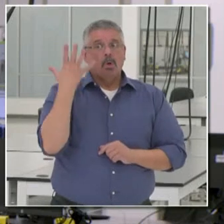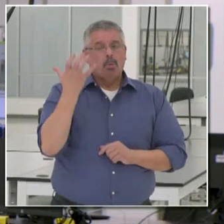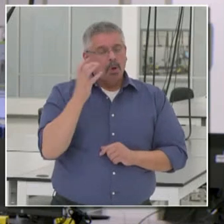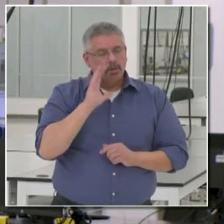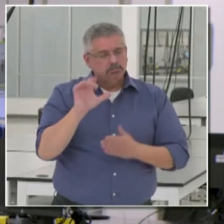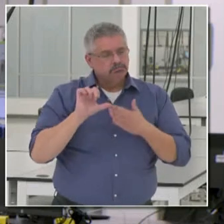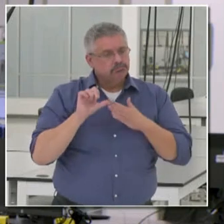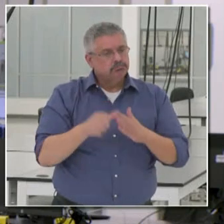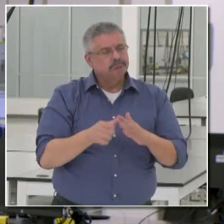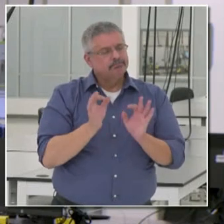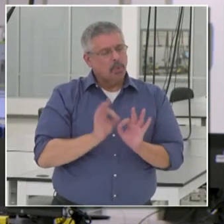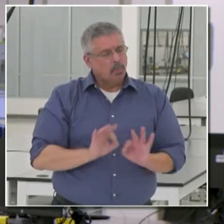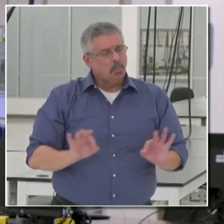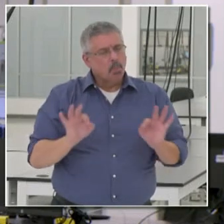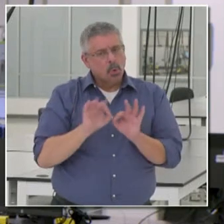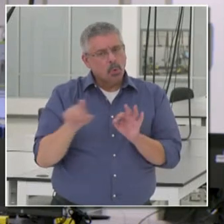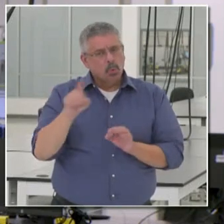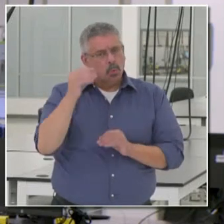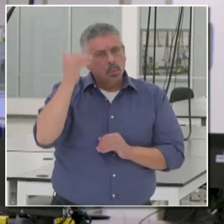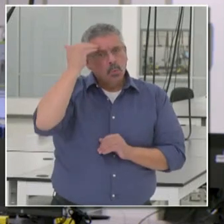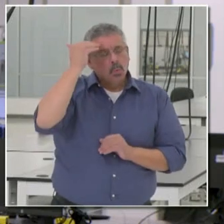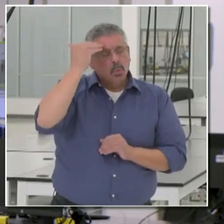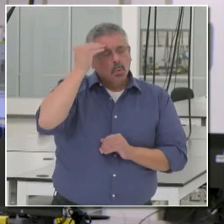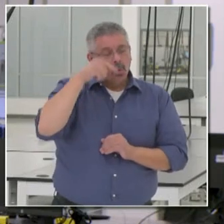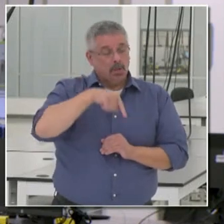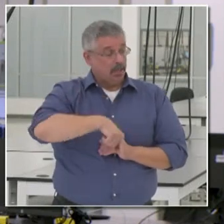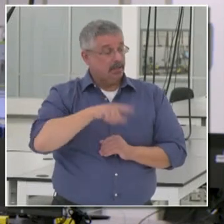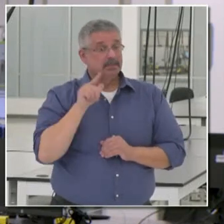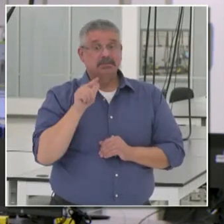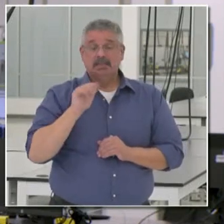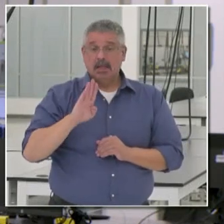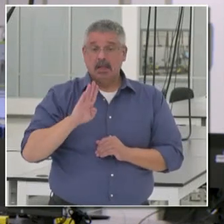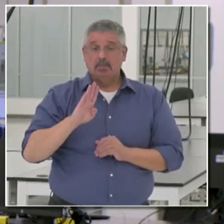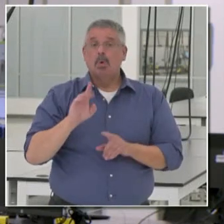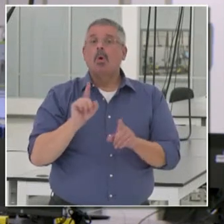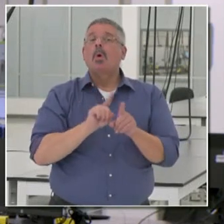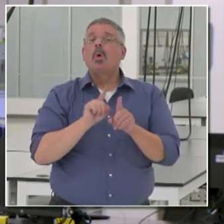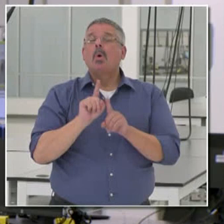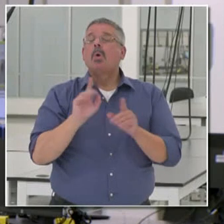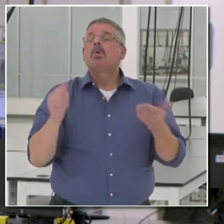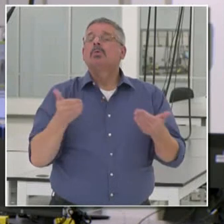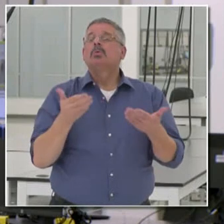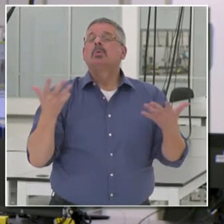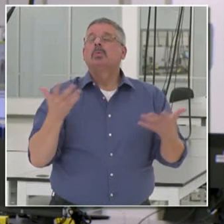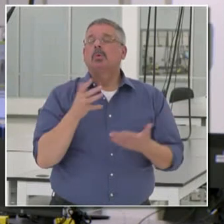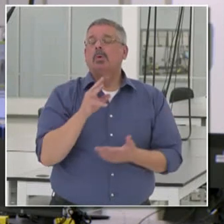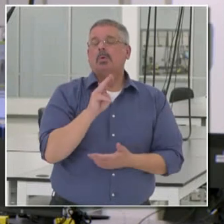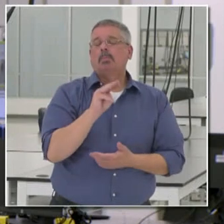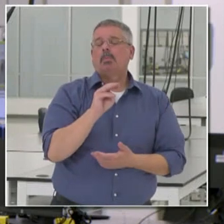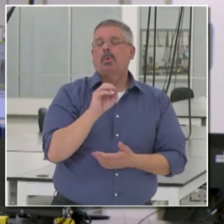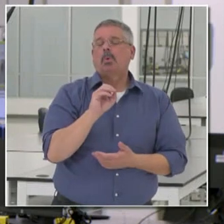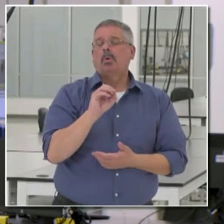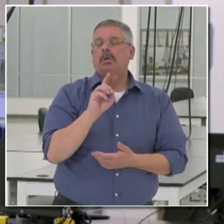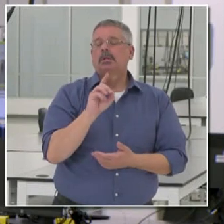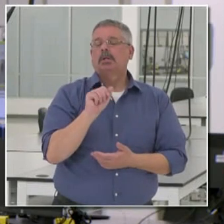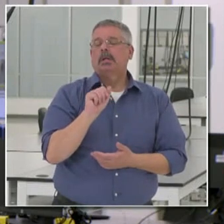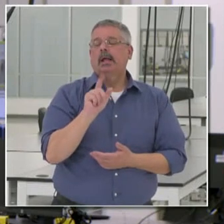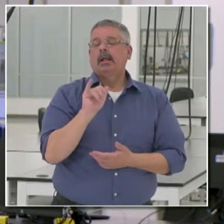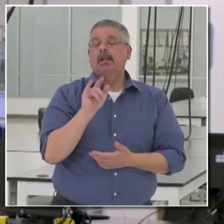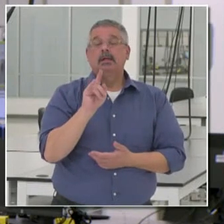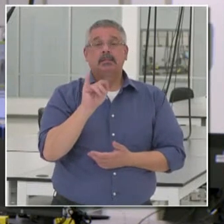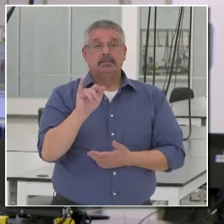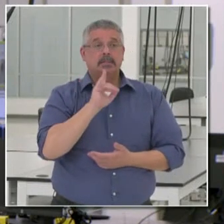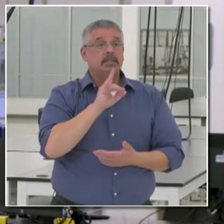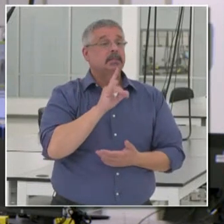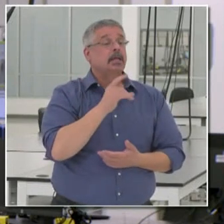algo que quiero enfatizar que me parece que es muy importante es que aparte de este laboratorio también estamos presentando modalidades para